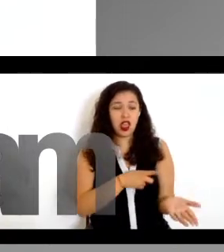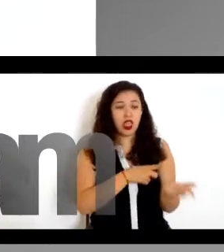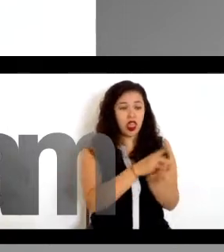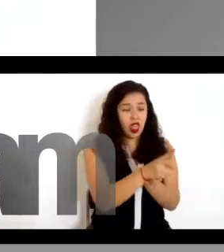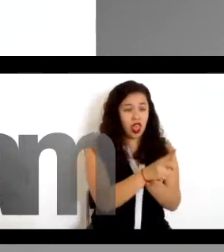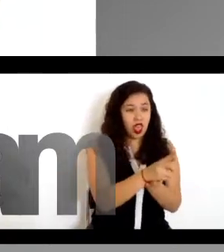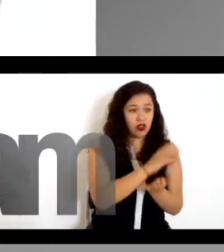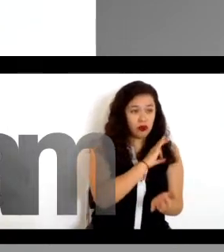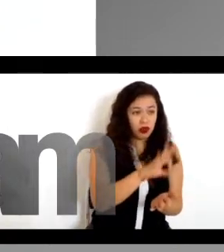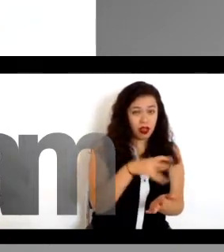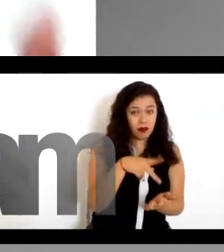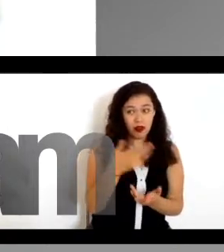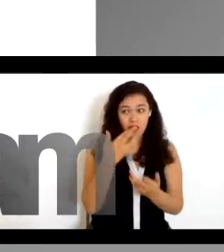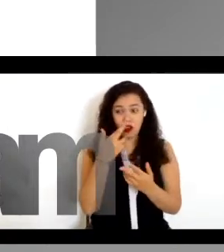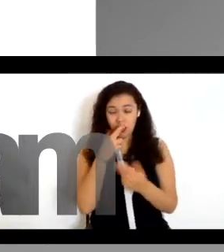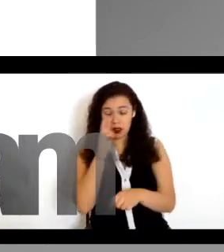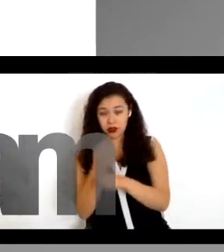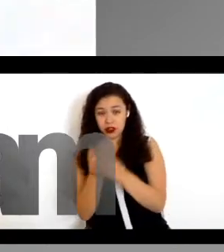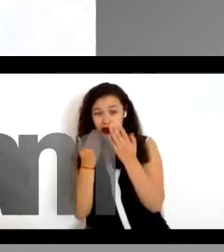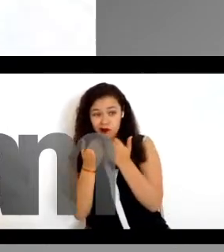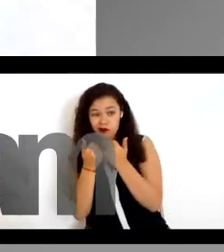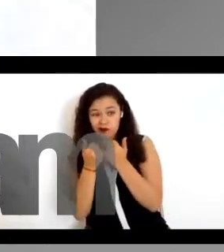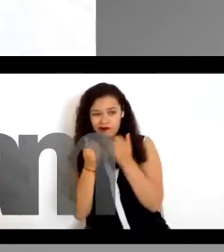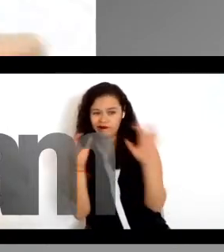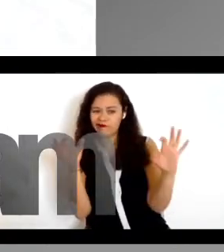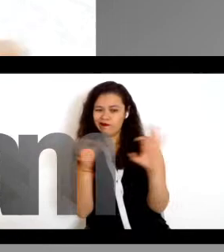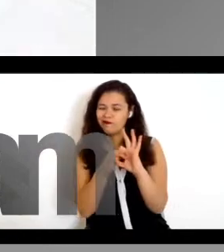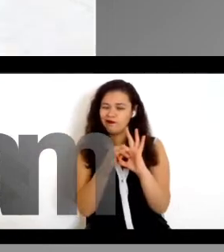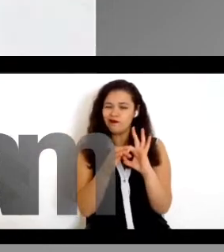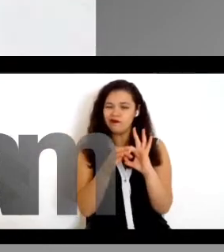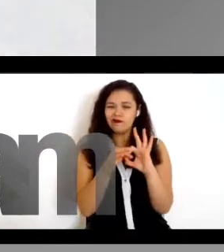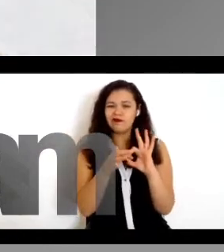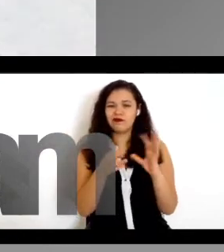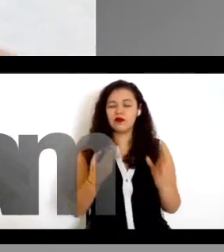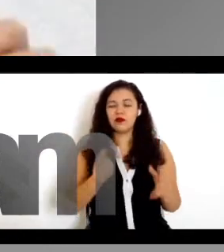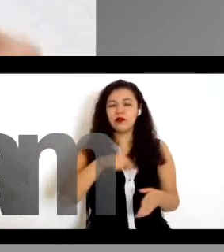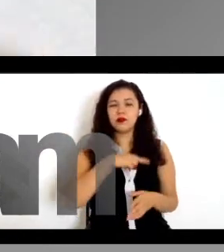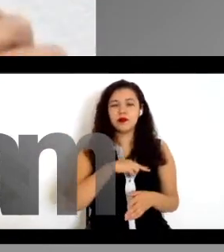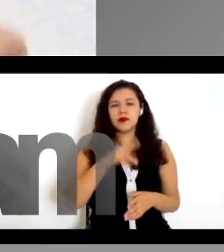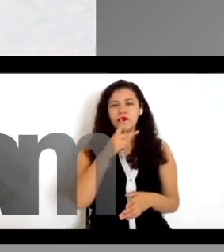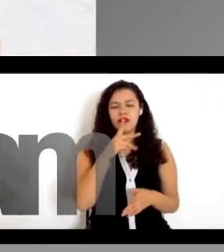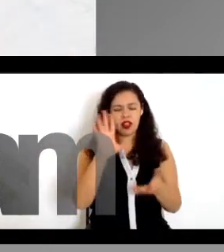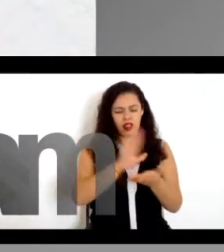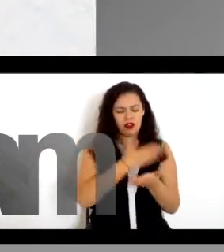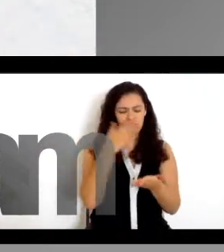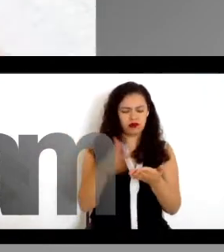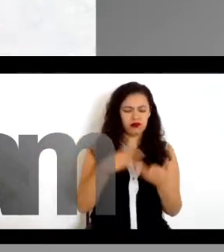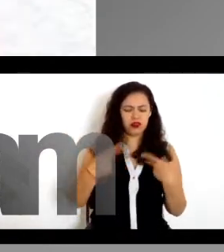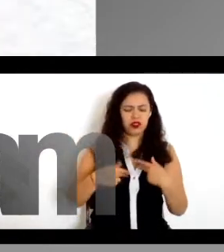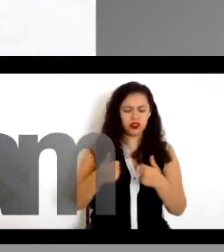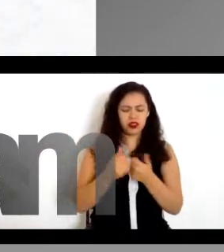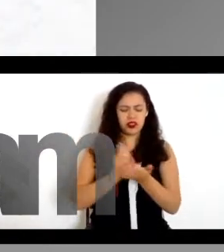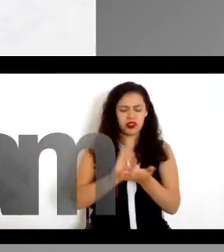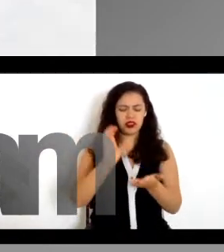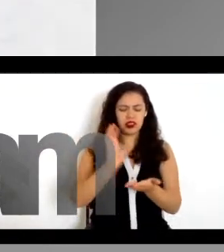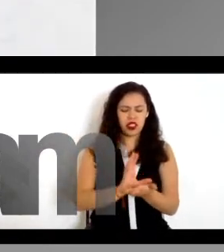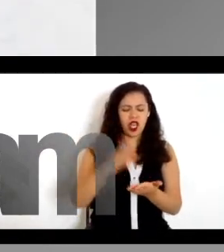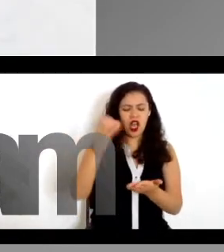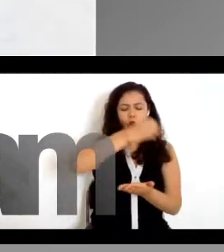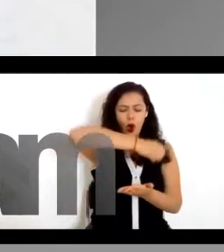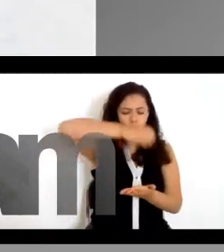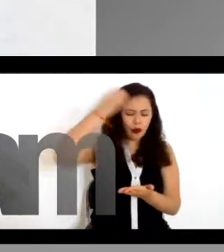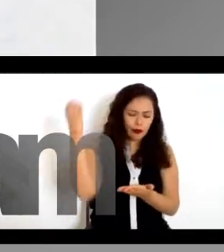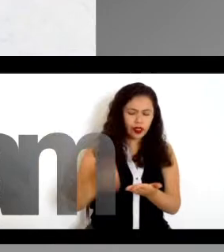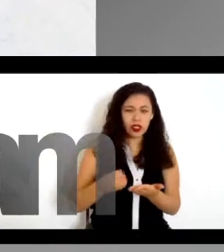responsabilidad. Y si leemos la convención, no vemos una sola palabra donde digas la persona con discapacidad tiene la